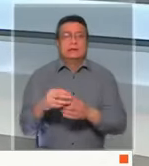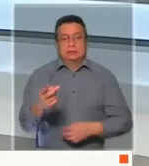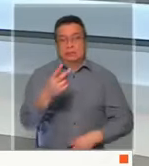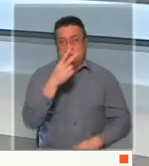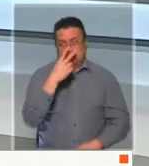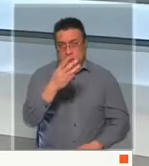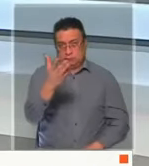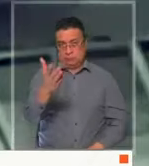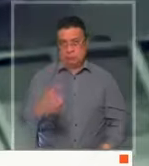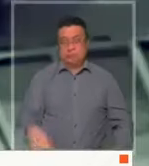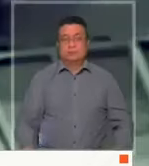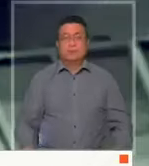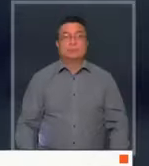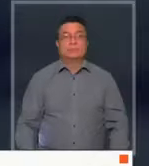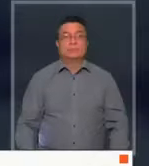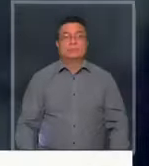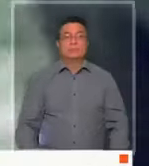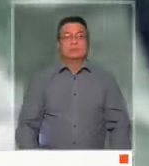nota.